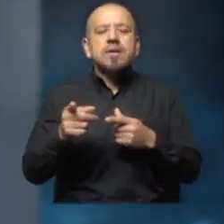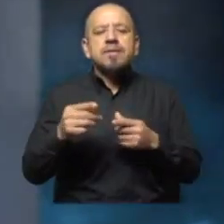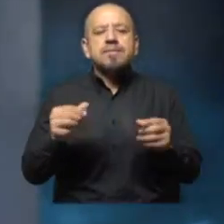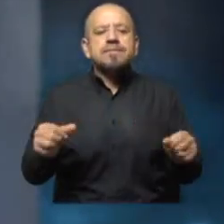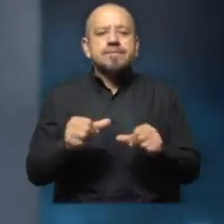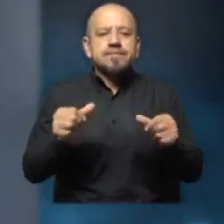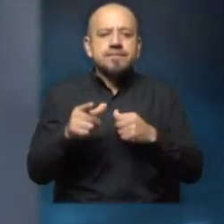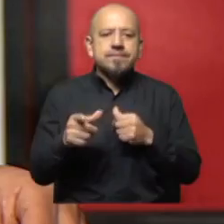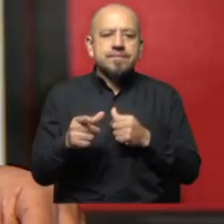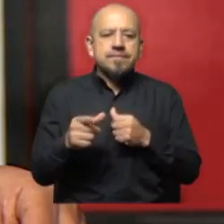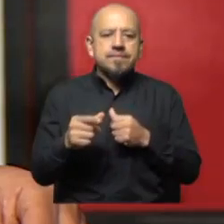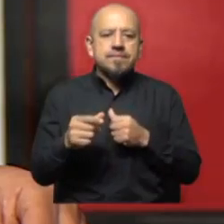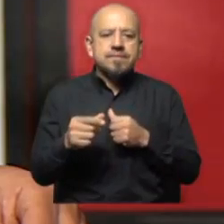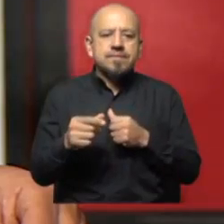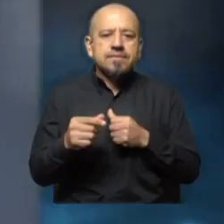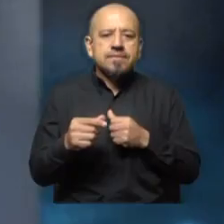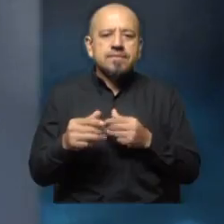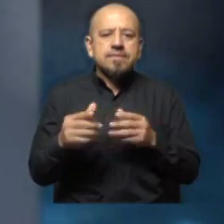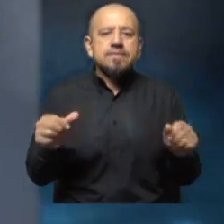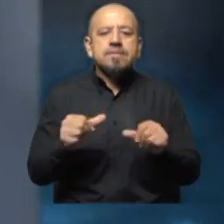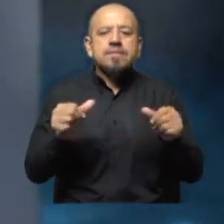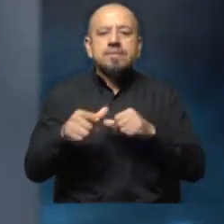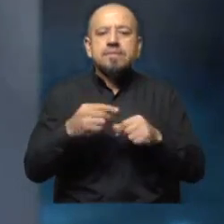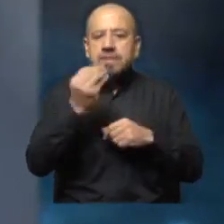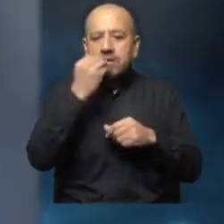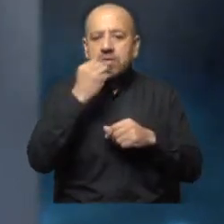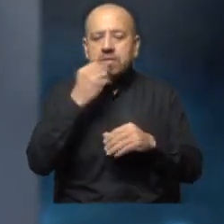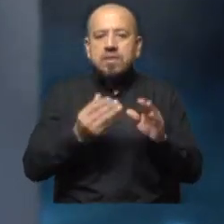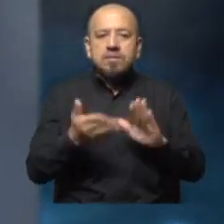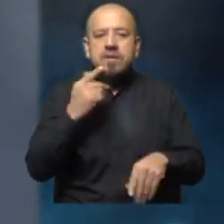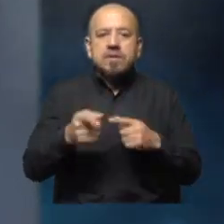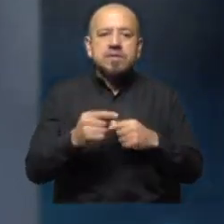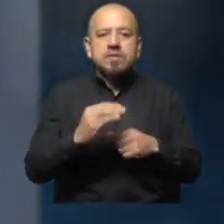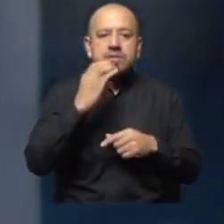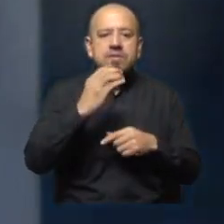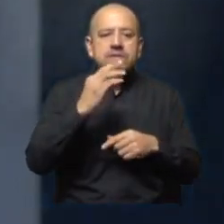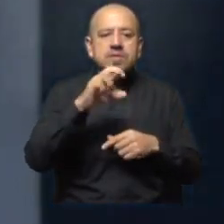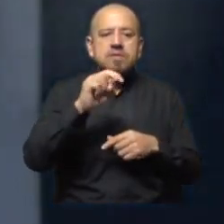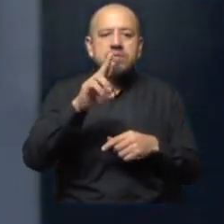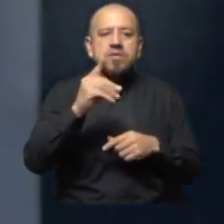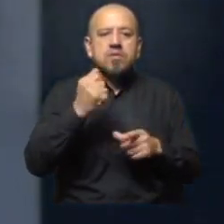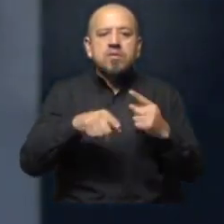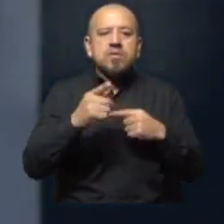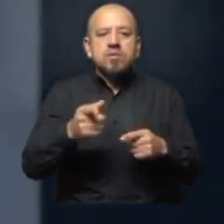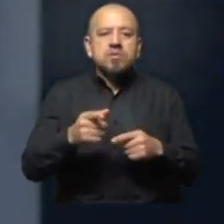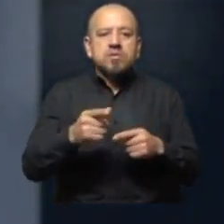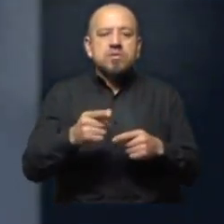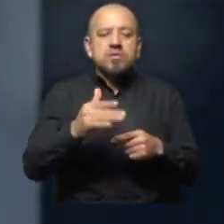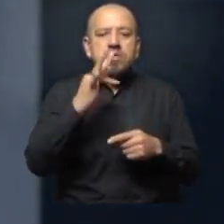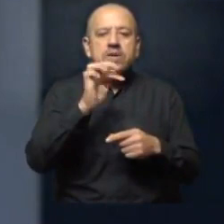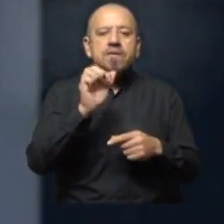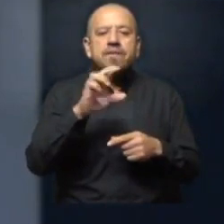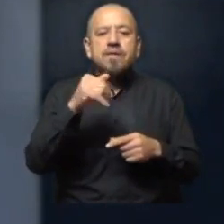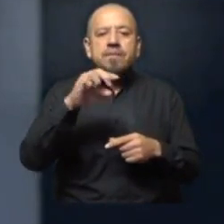esto es increíble ahora estoy en un proceso de comer más cosas crudas pero si haciendo mucho experimentando mucho con los brotes con los fermentos